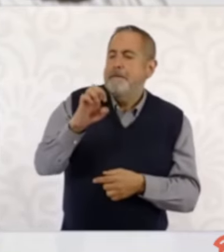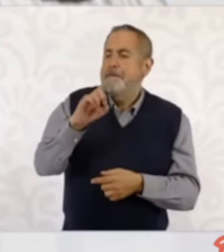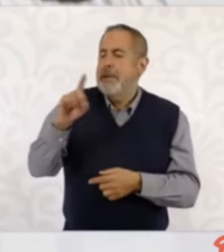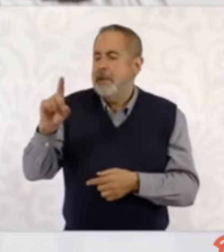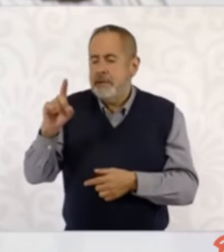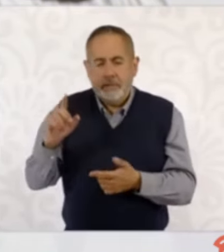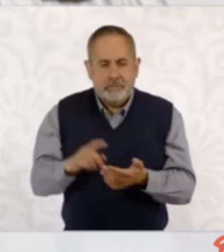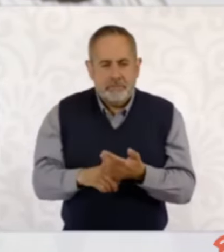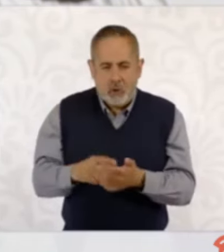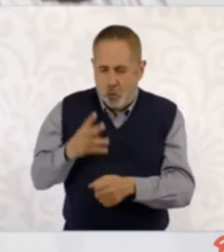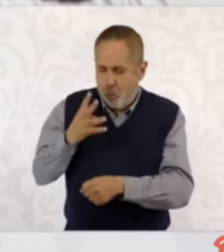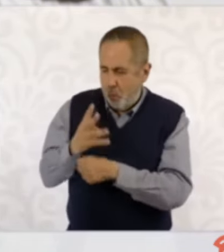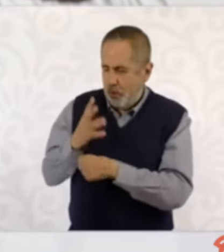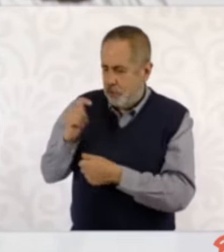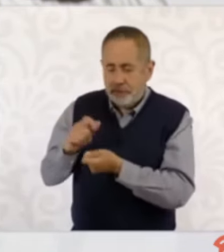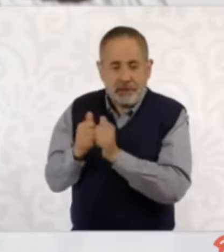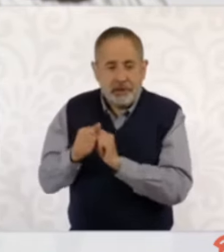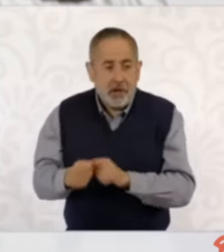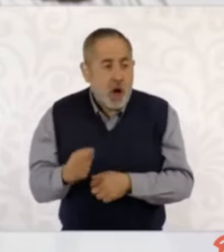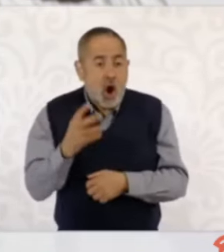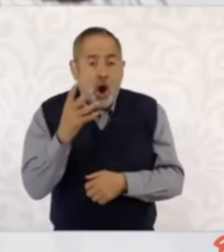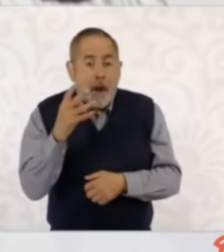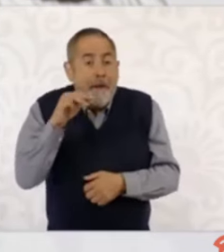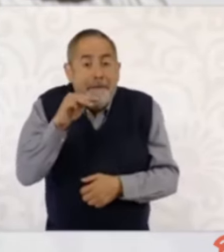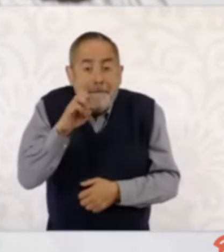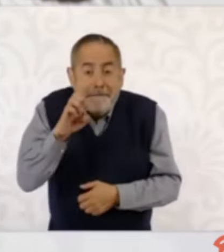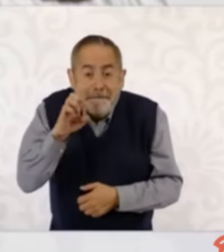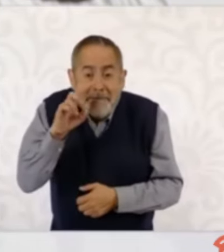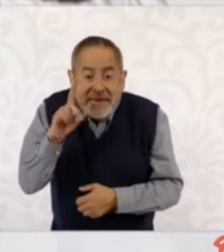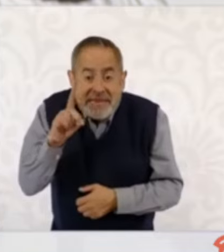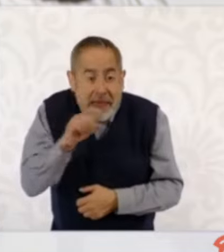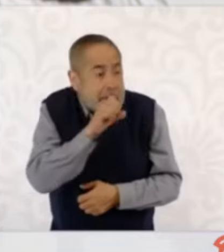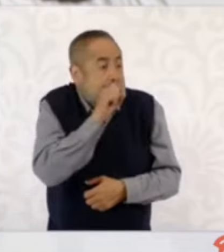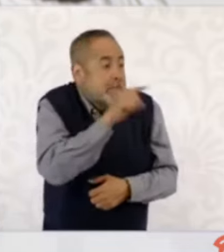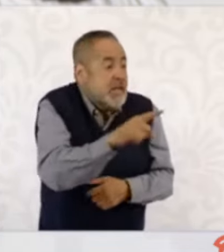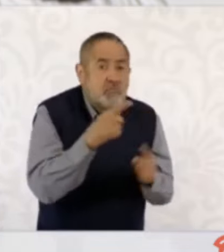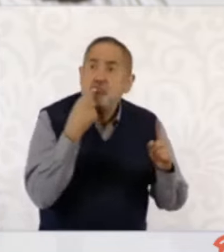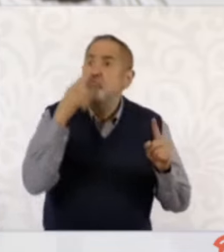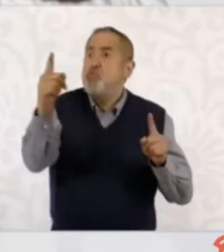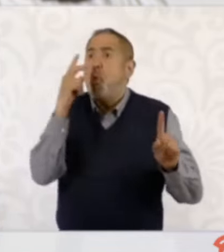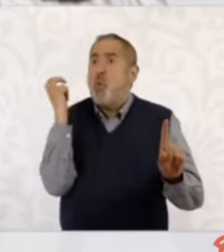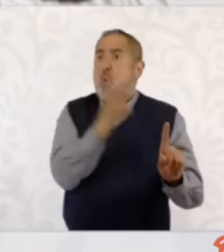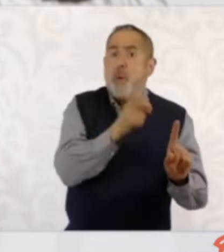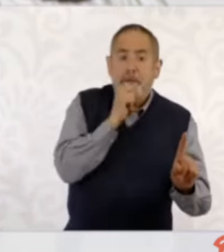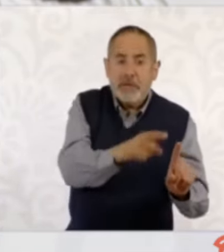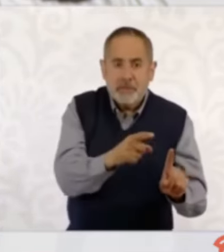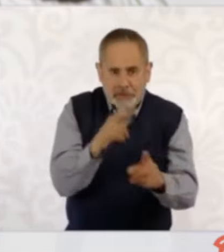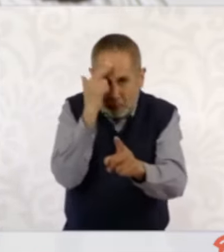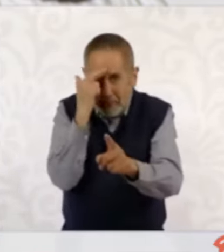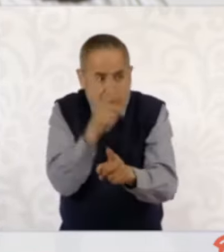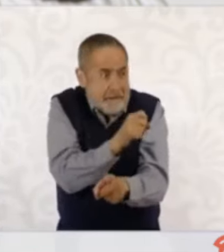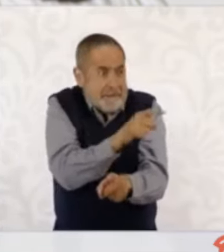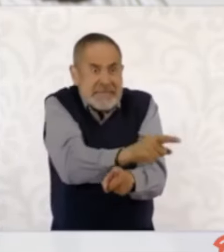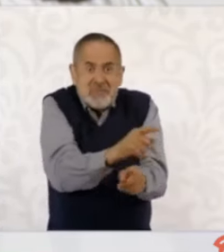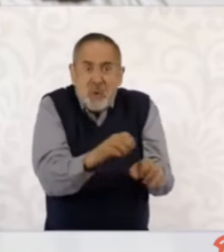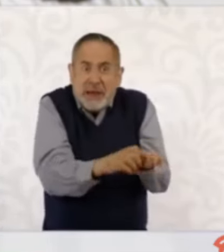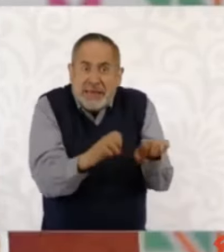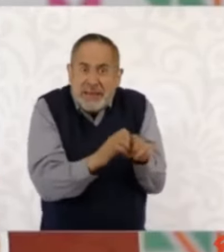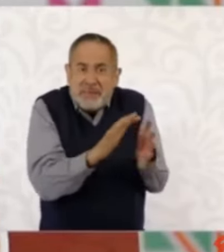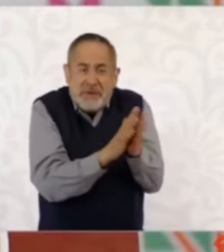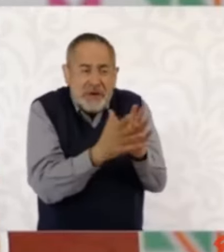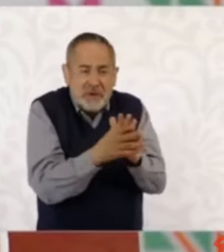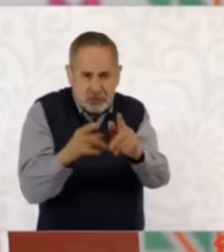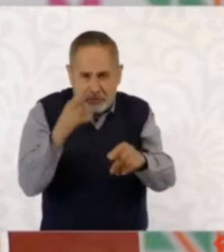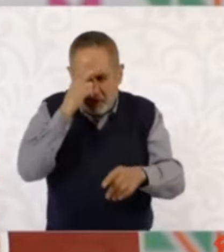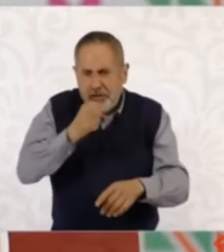alguien de la Cuarta Transformación, Mid fue el que lo acusa. No sé si se acuerdan, por ahí ustedes que son tan